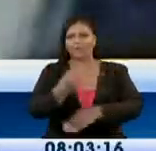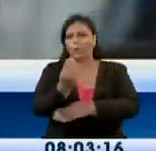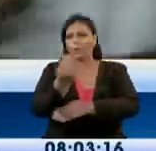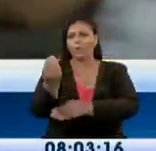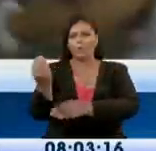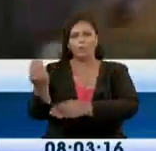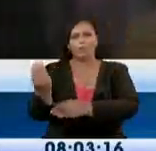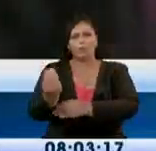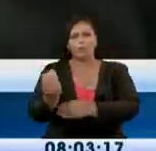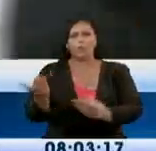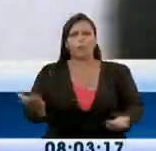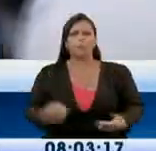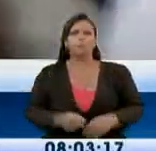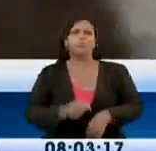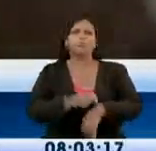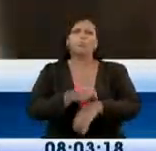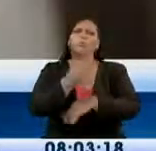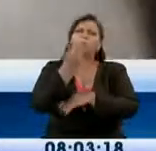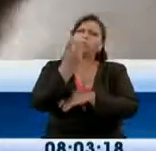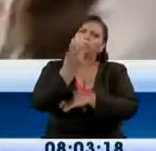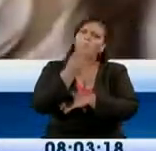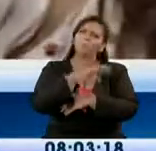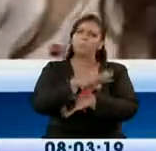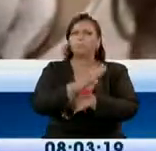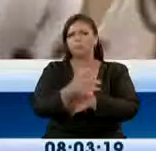y según los usuarios,